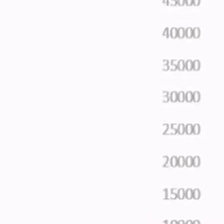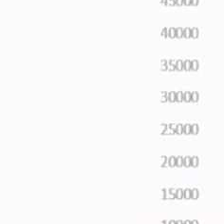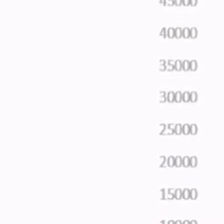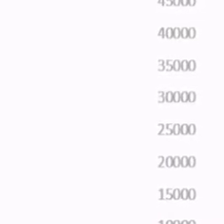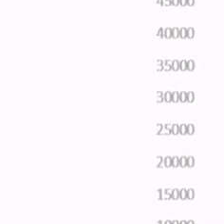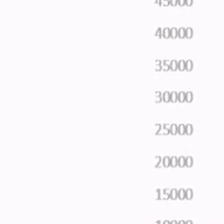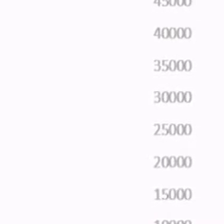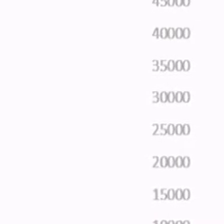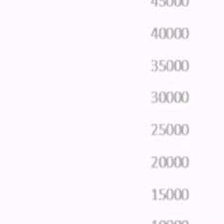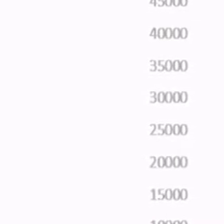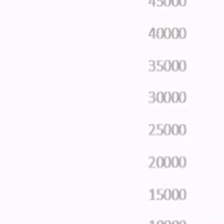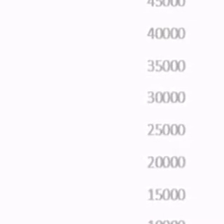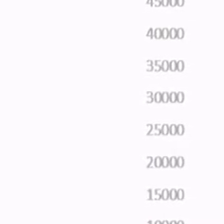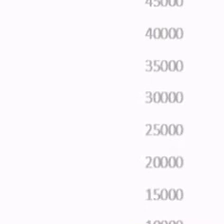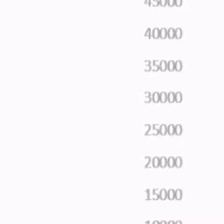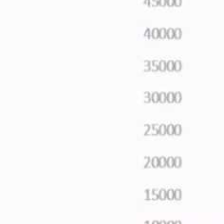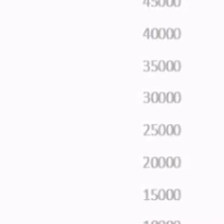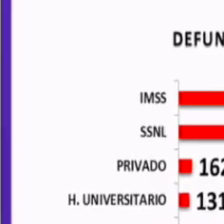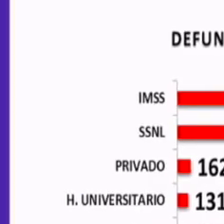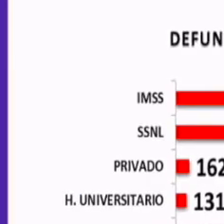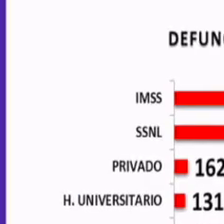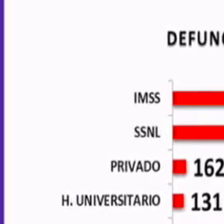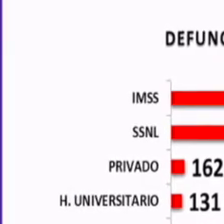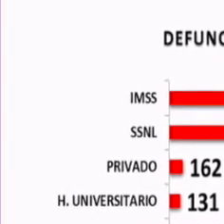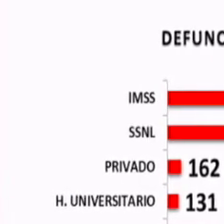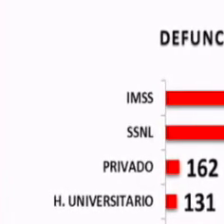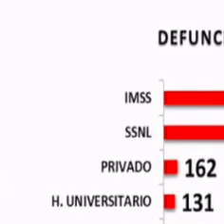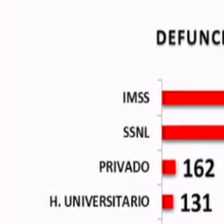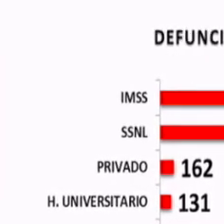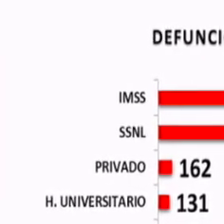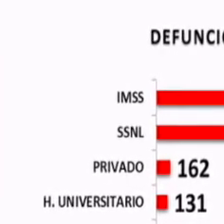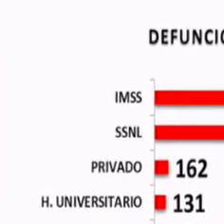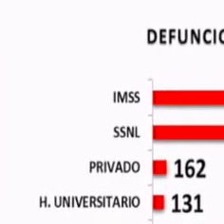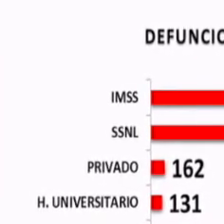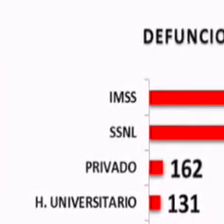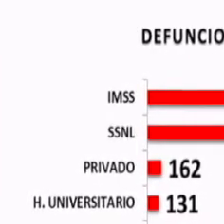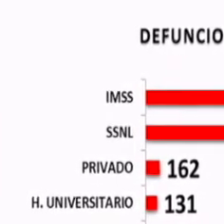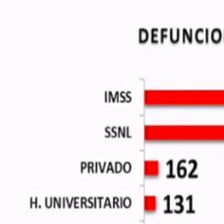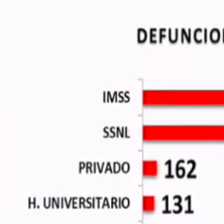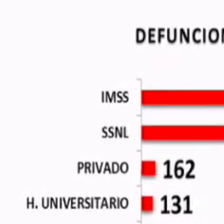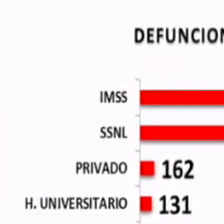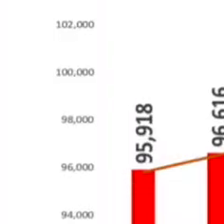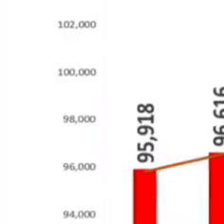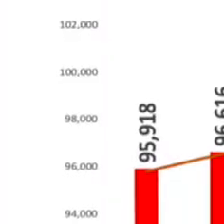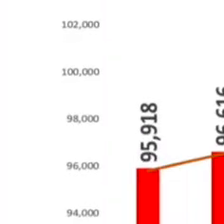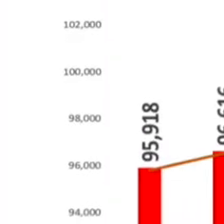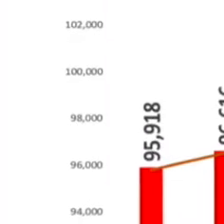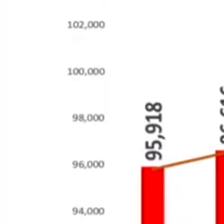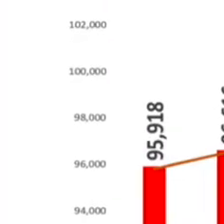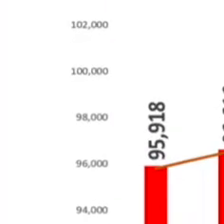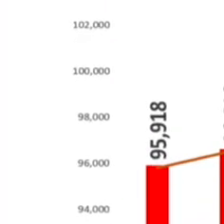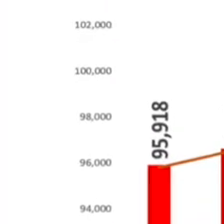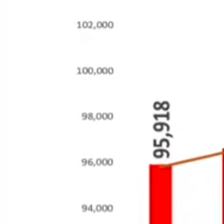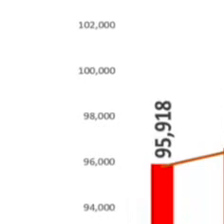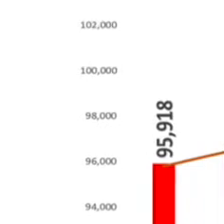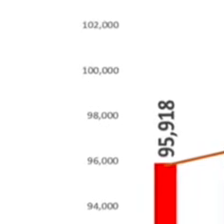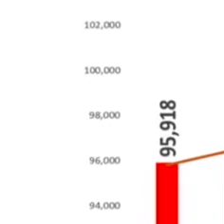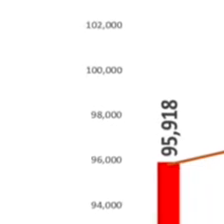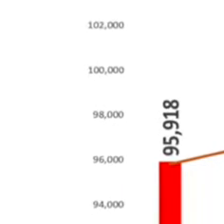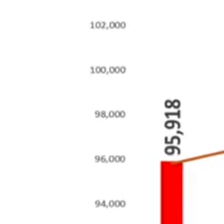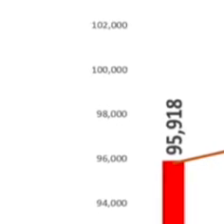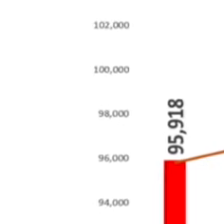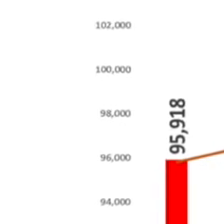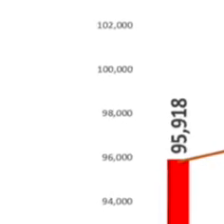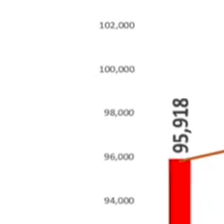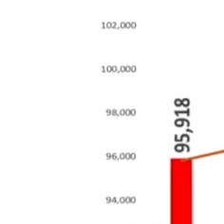estado es de 5 mil 691 el 61 por ciento eran del sexo masculino y hasta el momento 105 mil